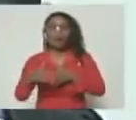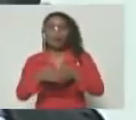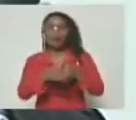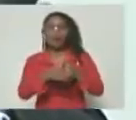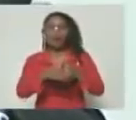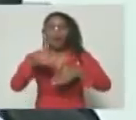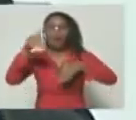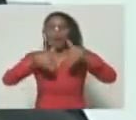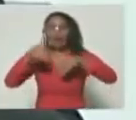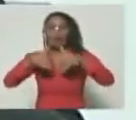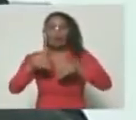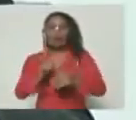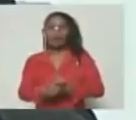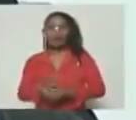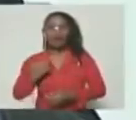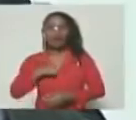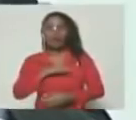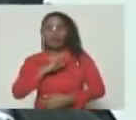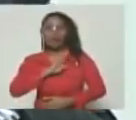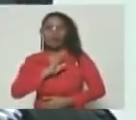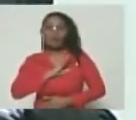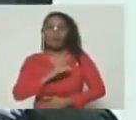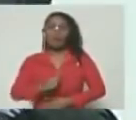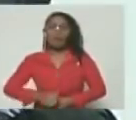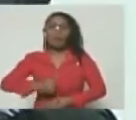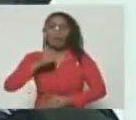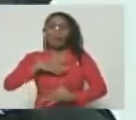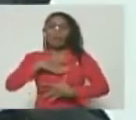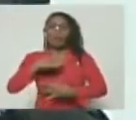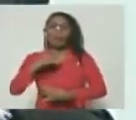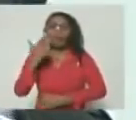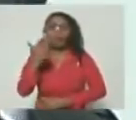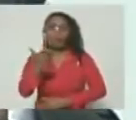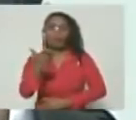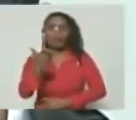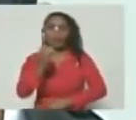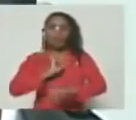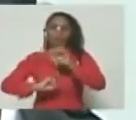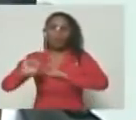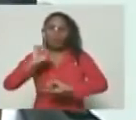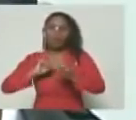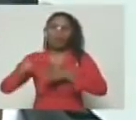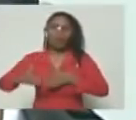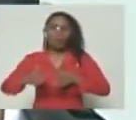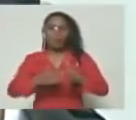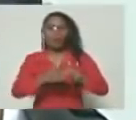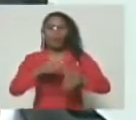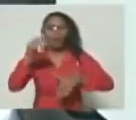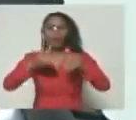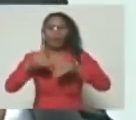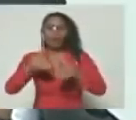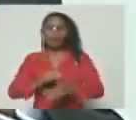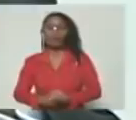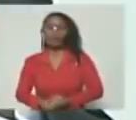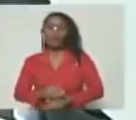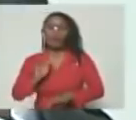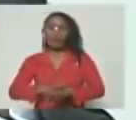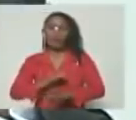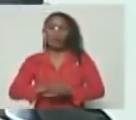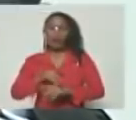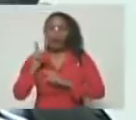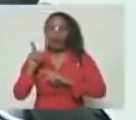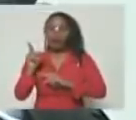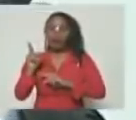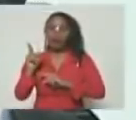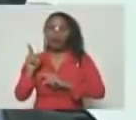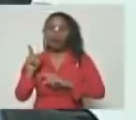electoral, y nosotros tenemos más interés que usted en defender la ruta electoral, porque consideramos